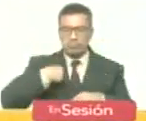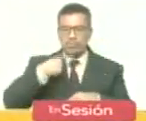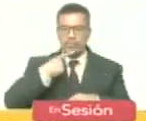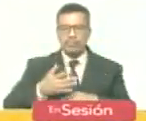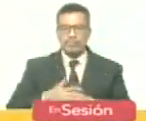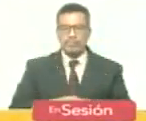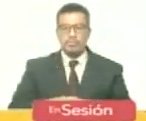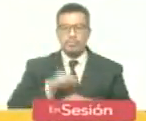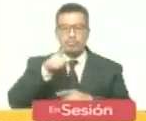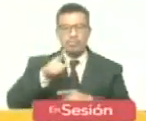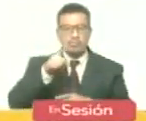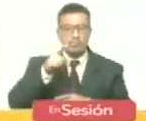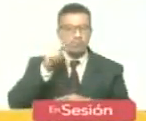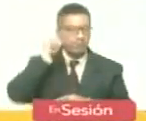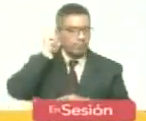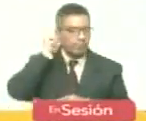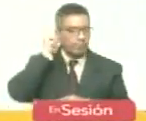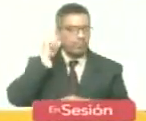Esa señora